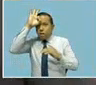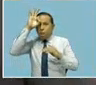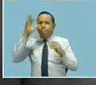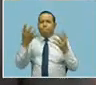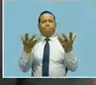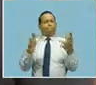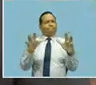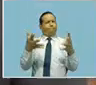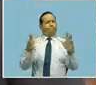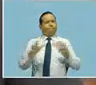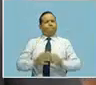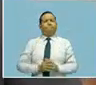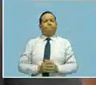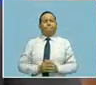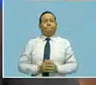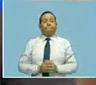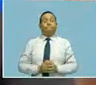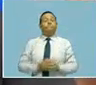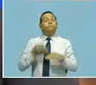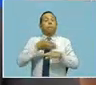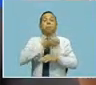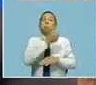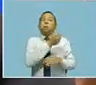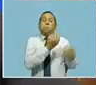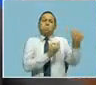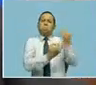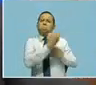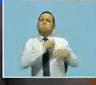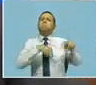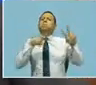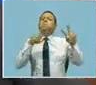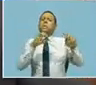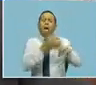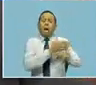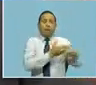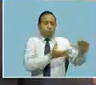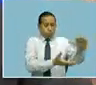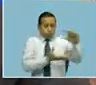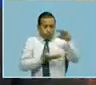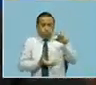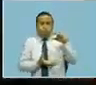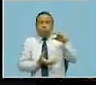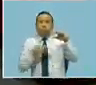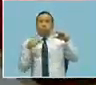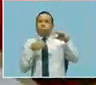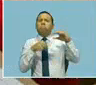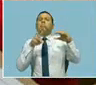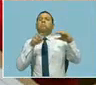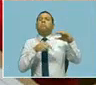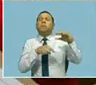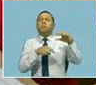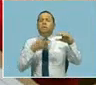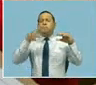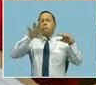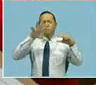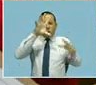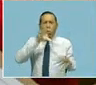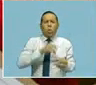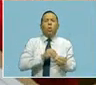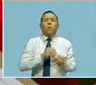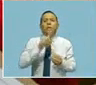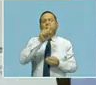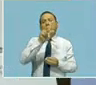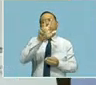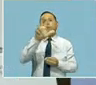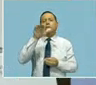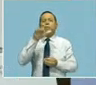ha sabido manifestar los señores ingresos de bodega es que lo que ha ingresado aproximadamente en insumos estaría valorado en